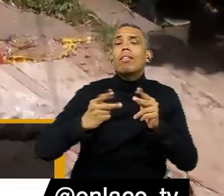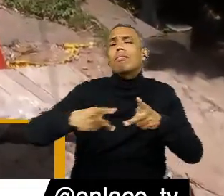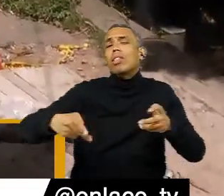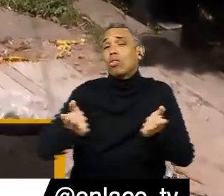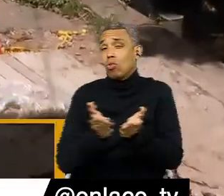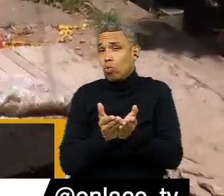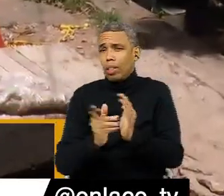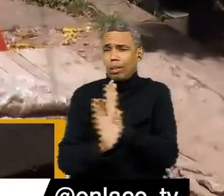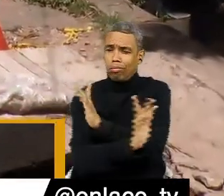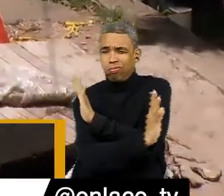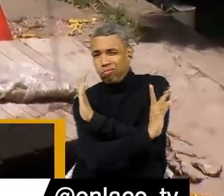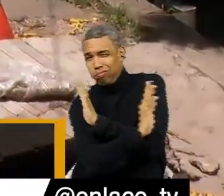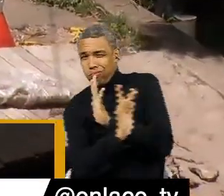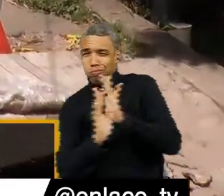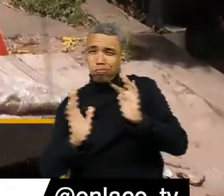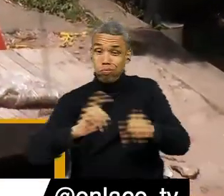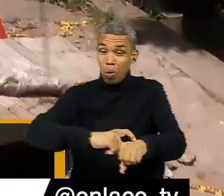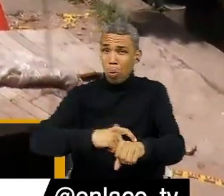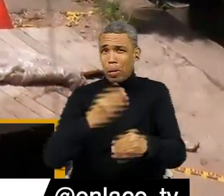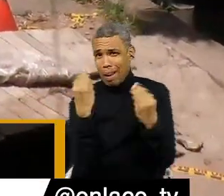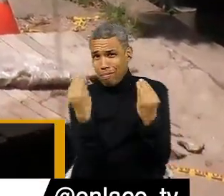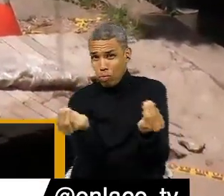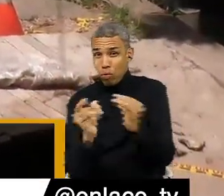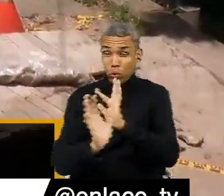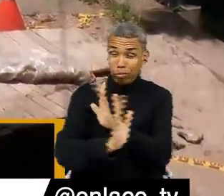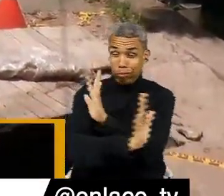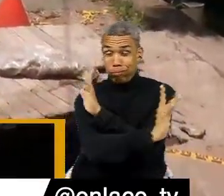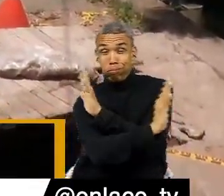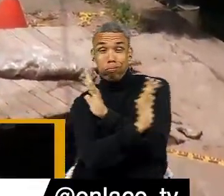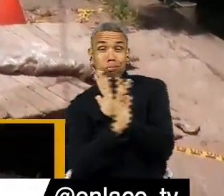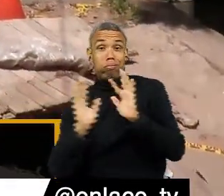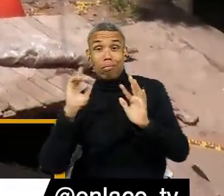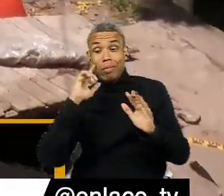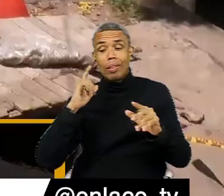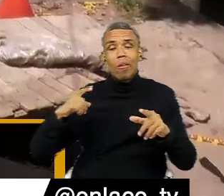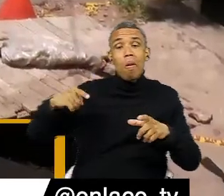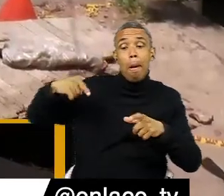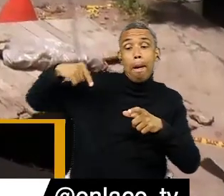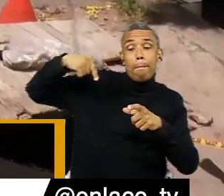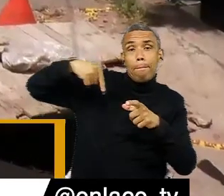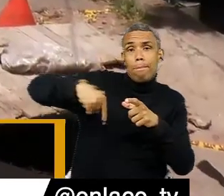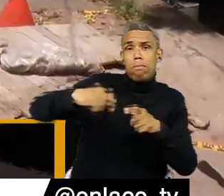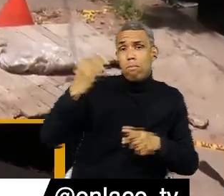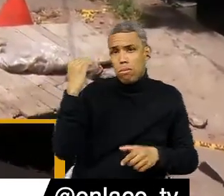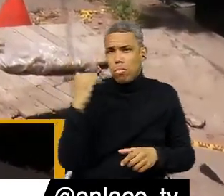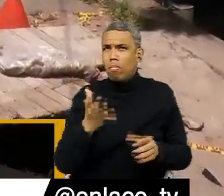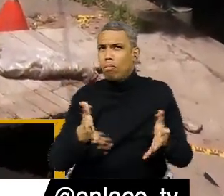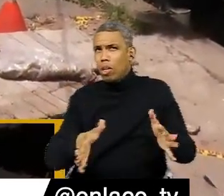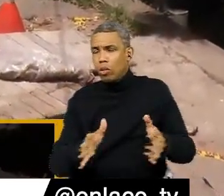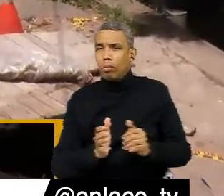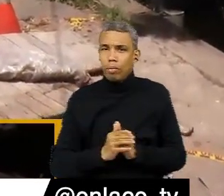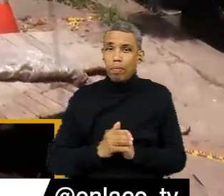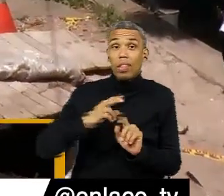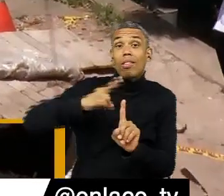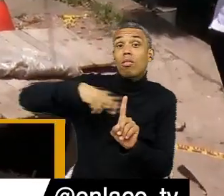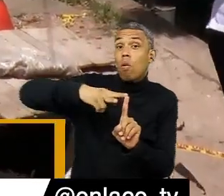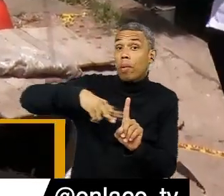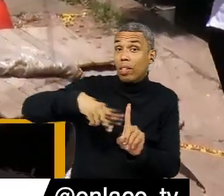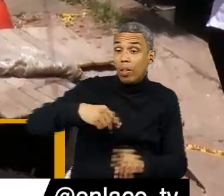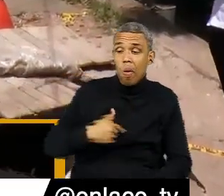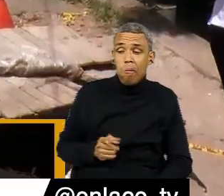hora del mediodía, transitan por esta zona. Se trata de esta alcantarilla que se ve desde hace aproximadamente 2 meses, como lo dicen